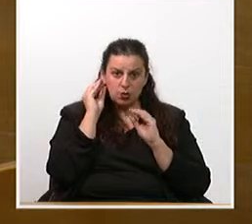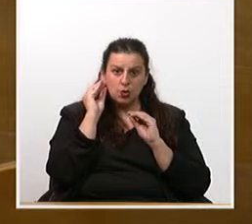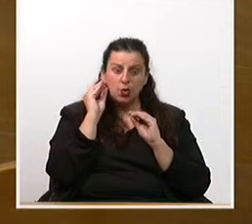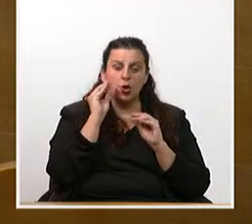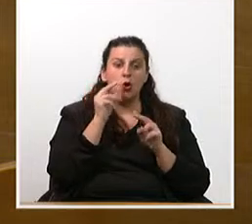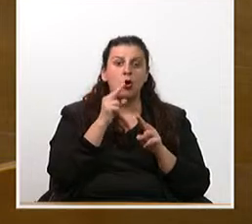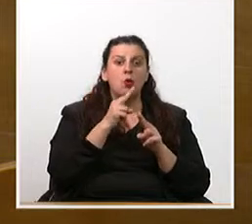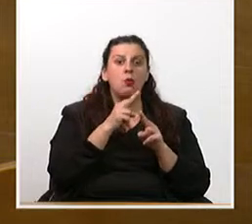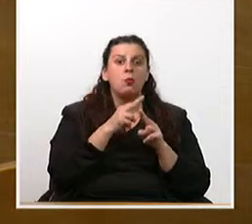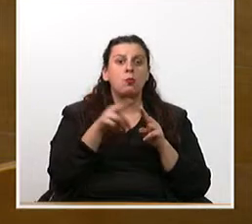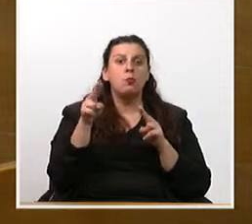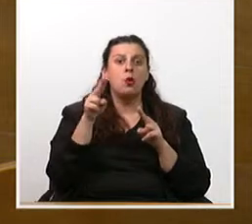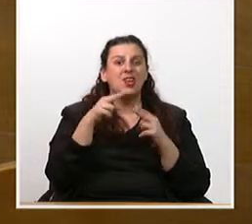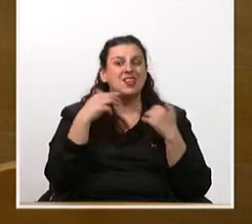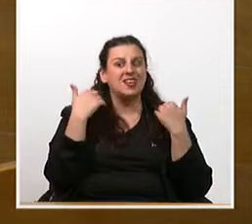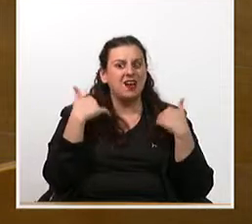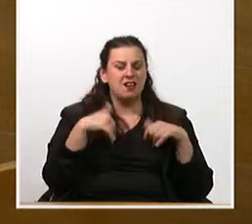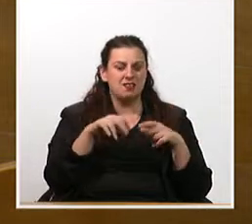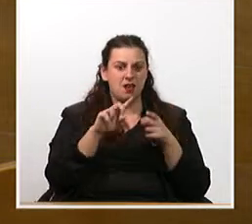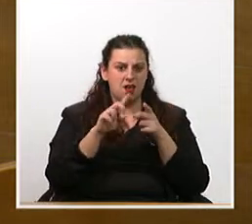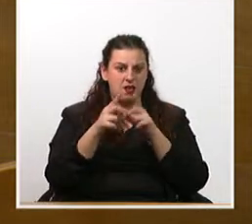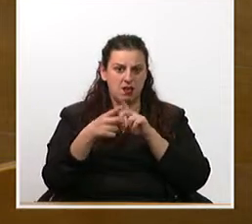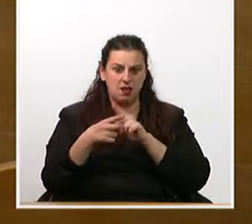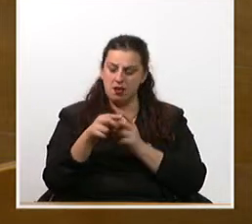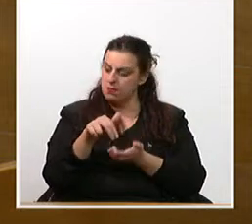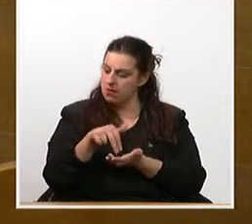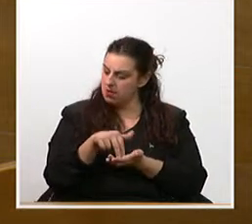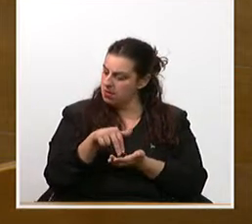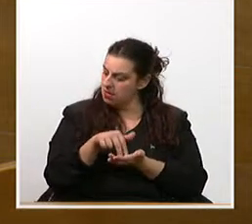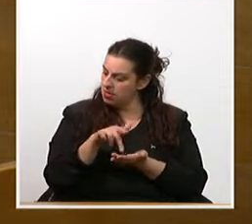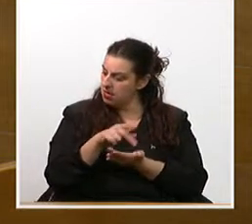polía ya